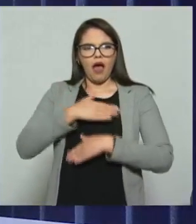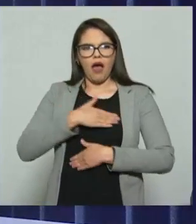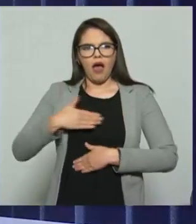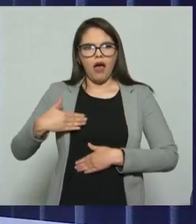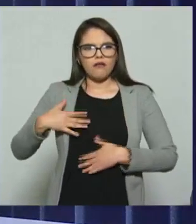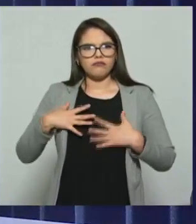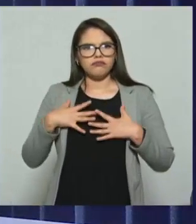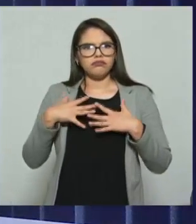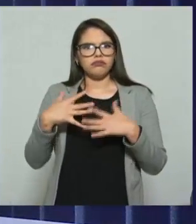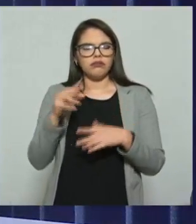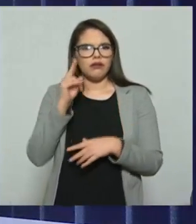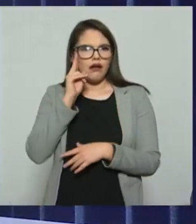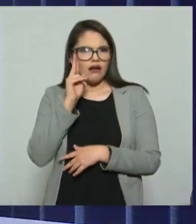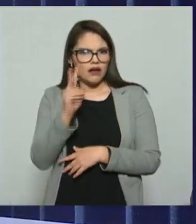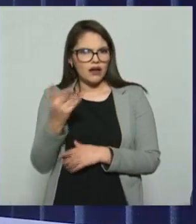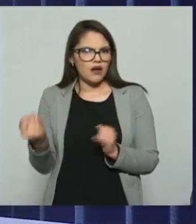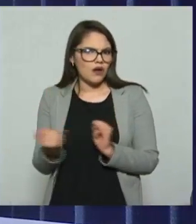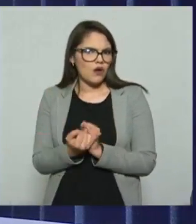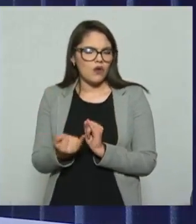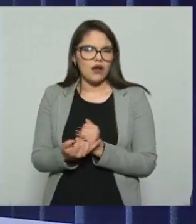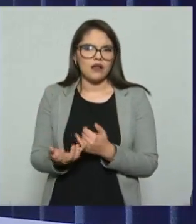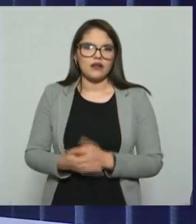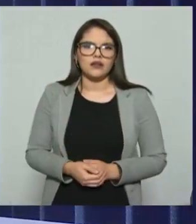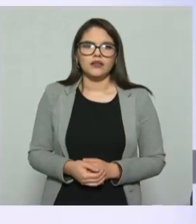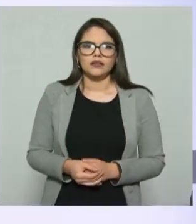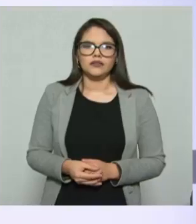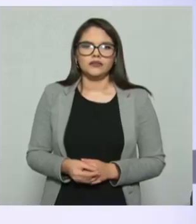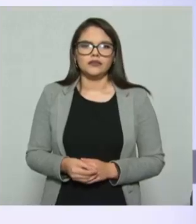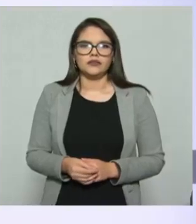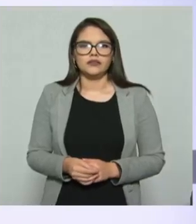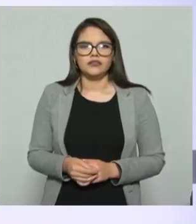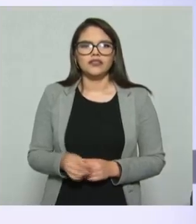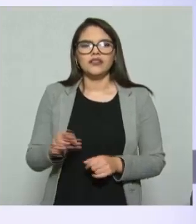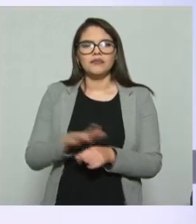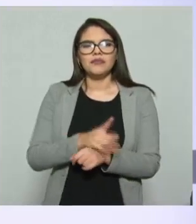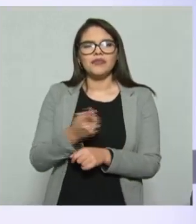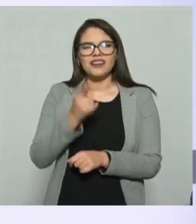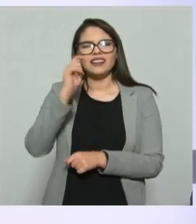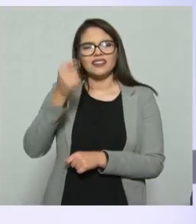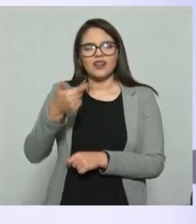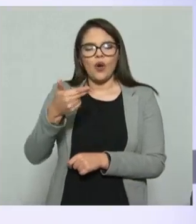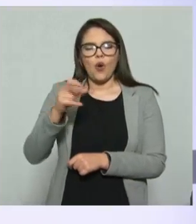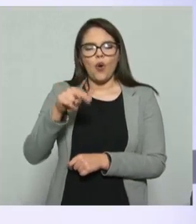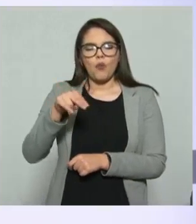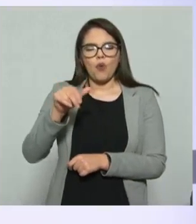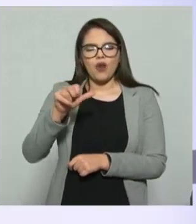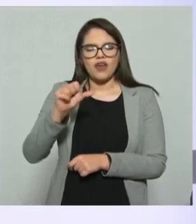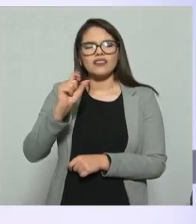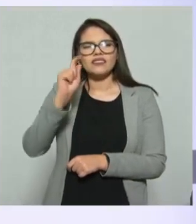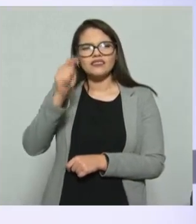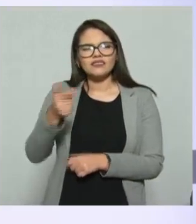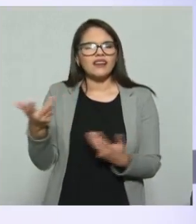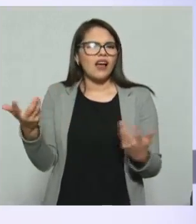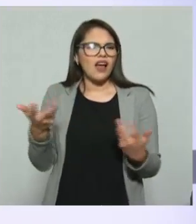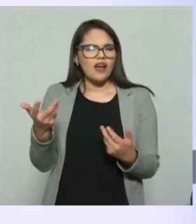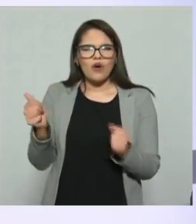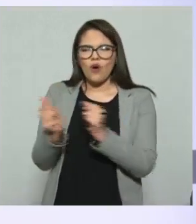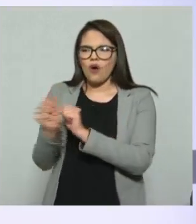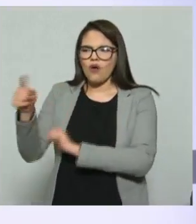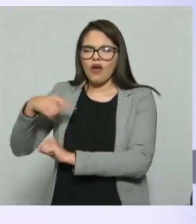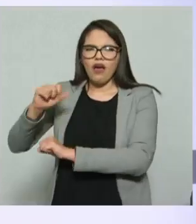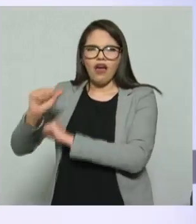crecimiento lento, paulatino en sus senos. Y es que finalmente las hormonas, ¿qué es lo que hacen, ¿no? En los animales, al final